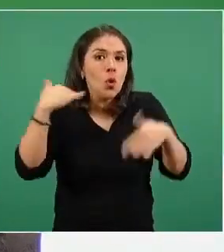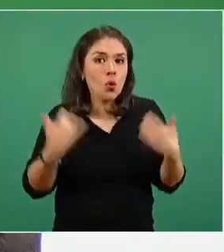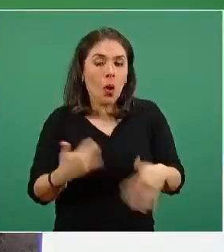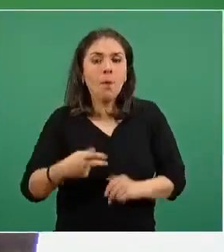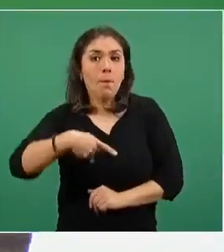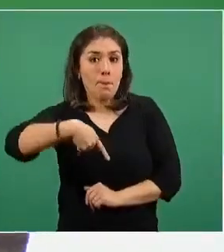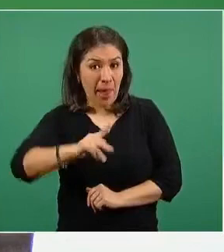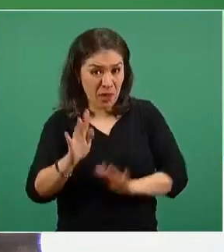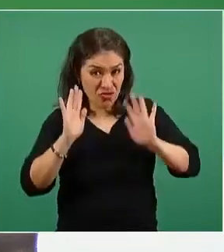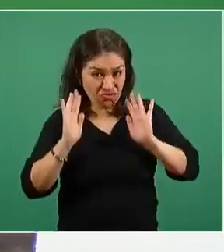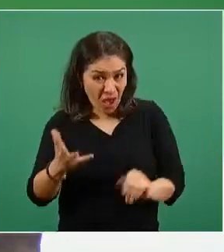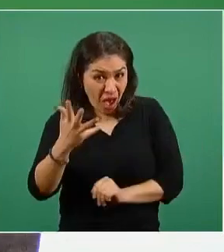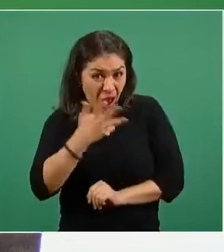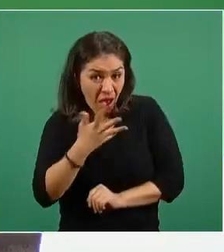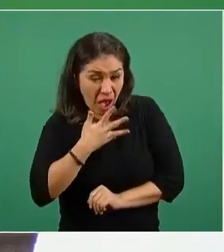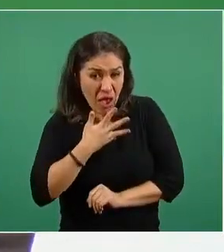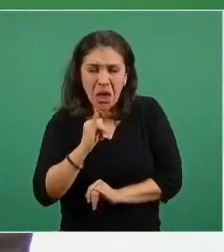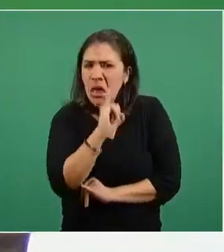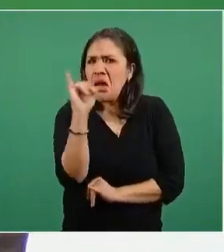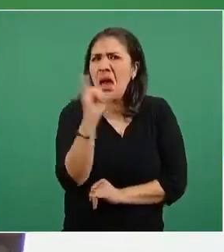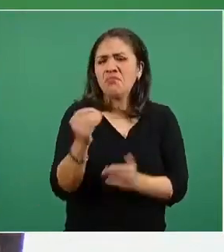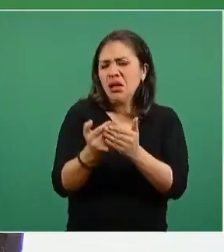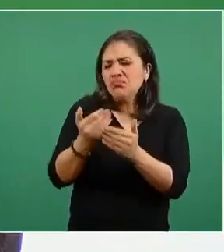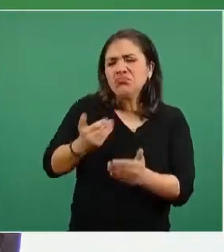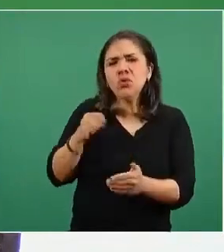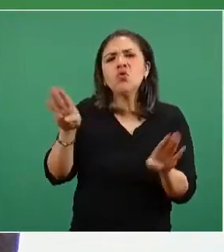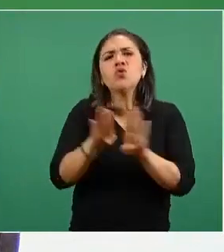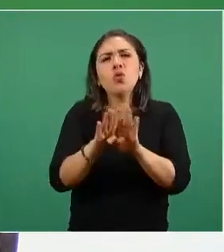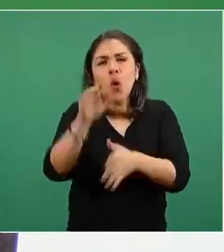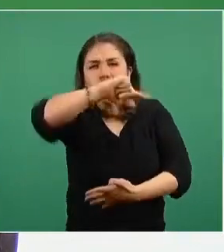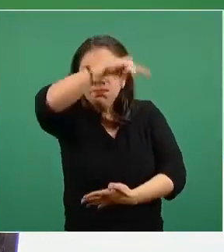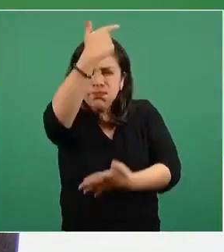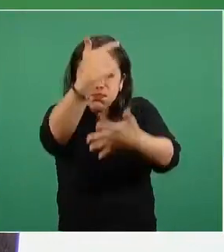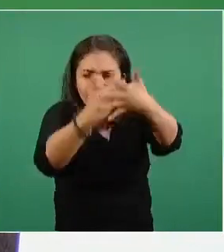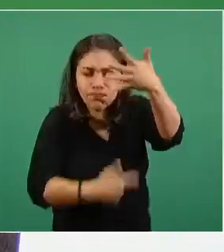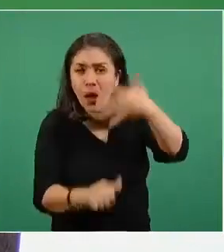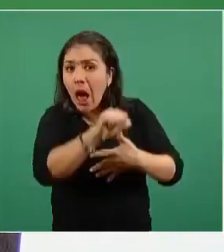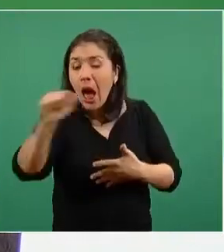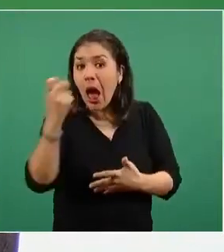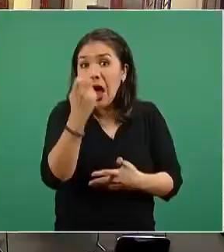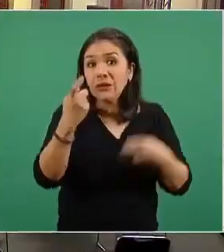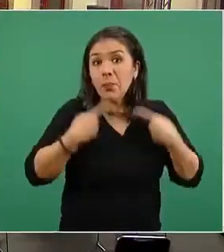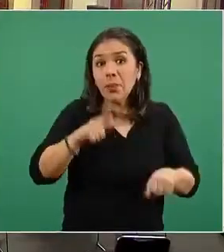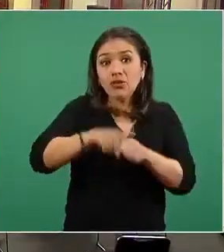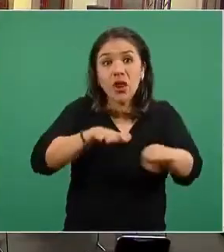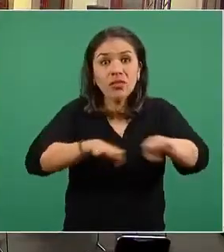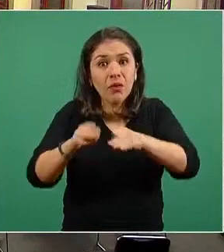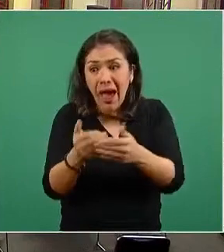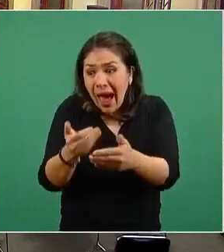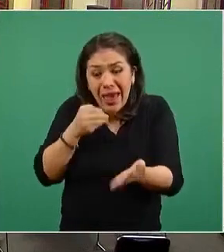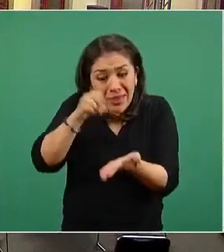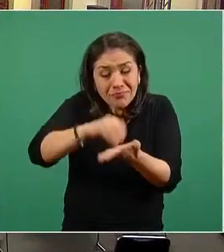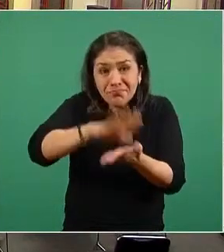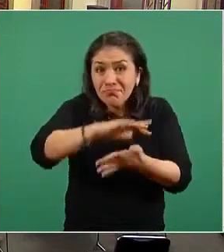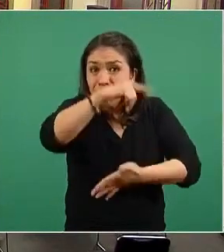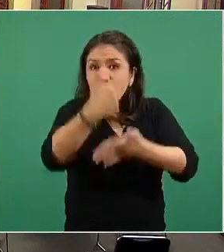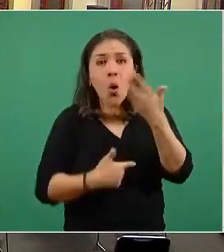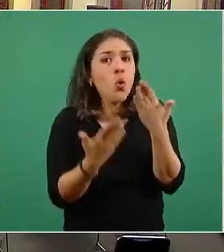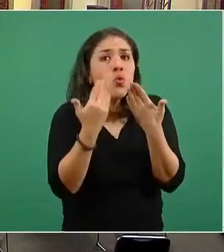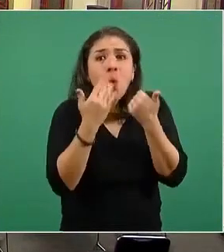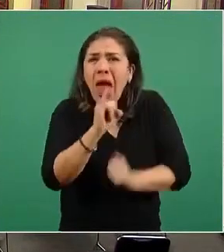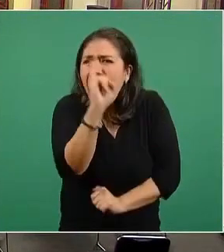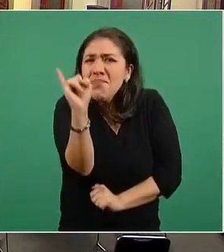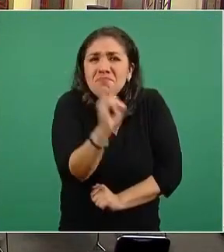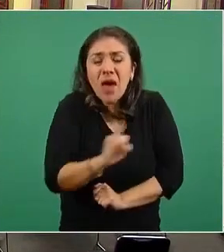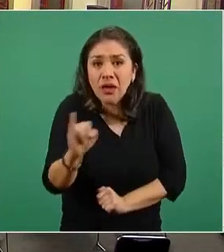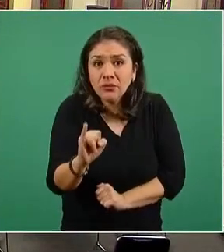no existen, no han existido nunca censos de este tipo de personal. No ha existido nunca, que quede muy claro, no es que